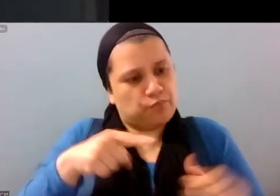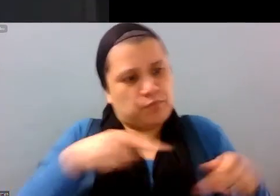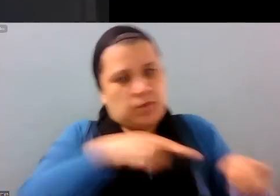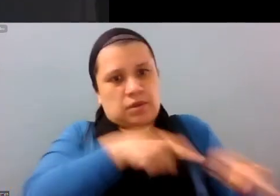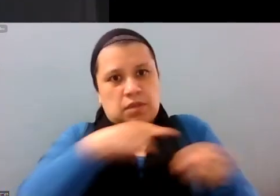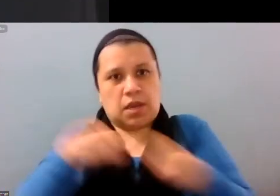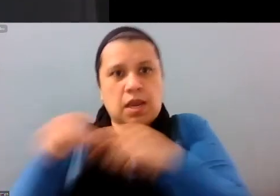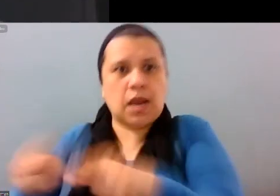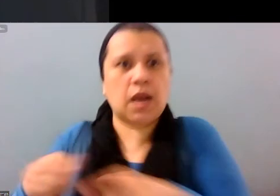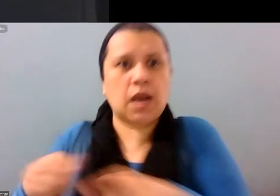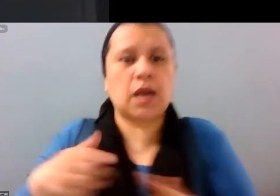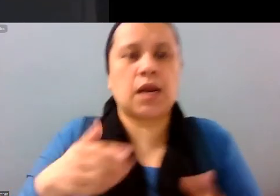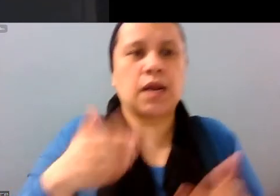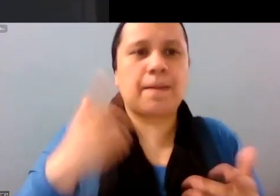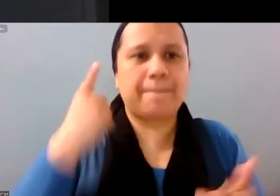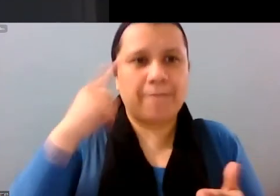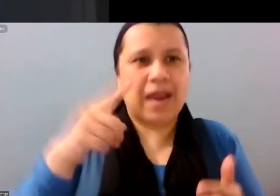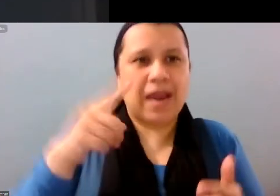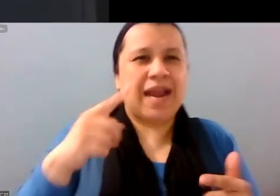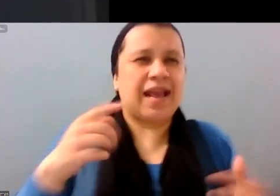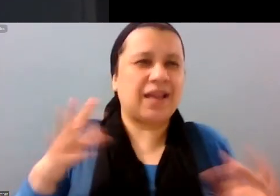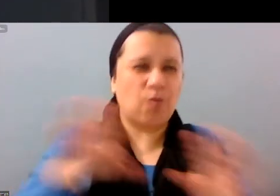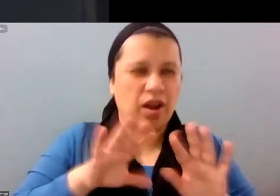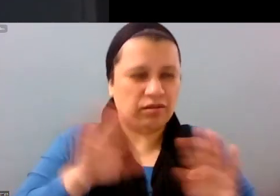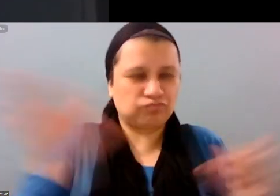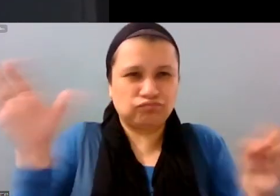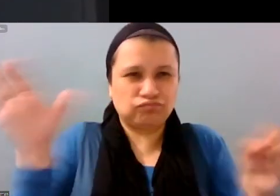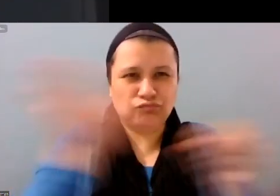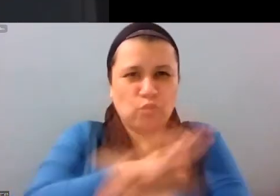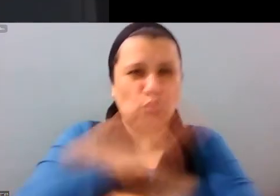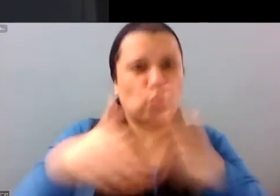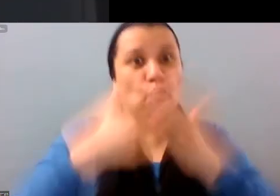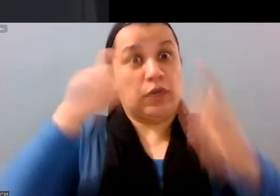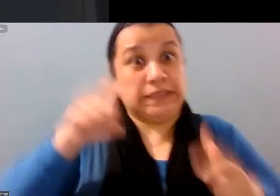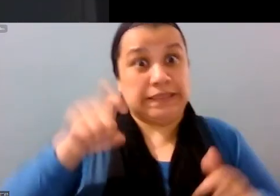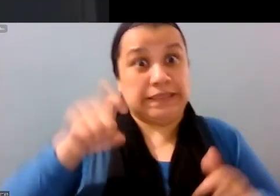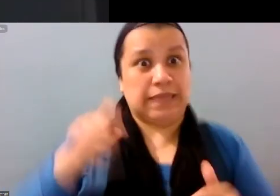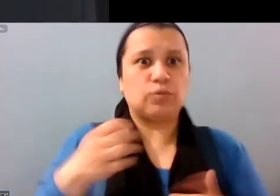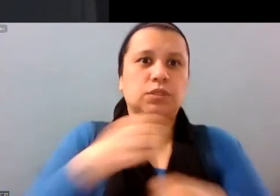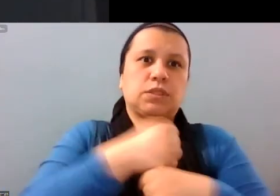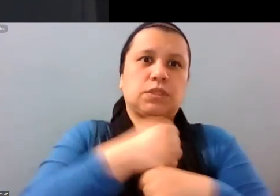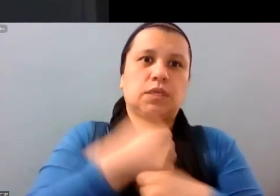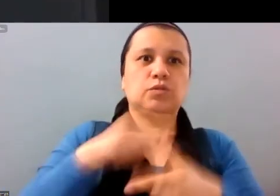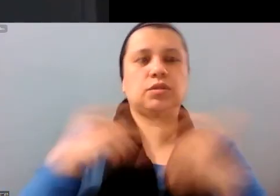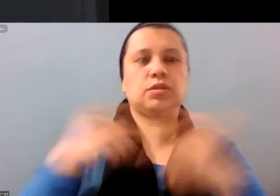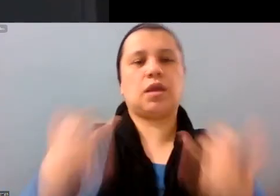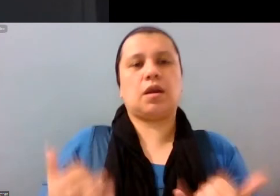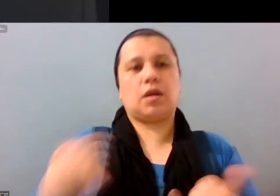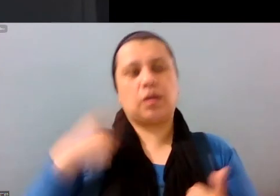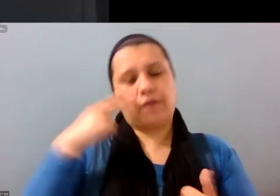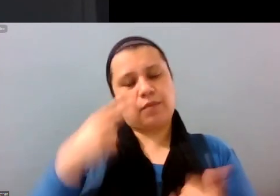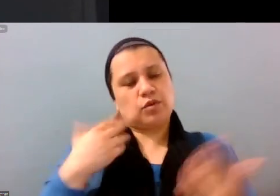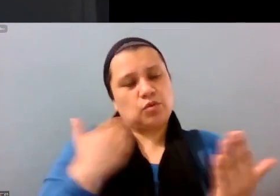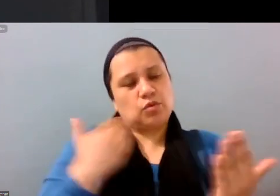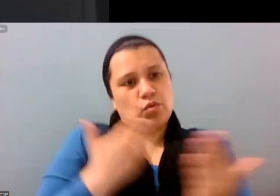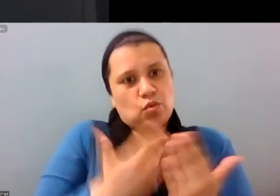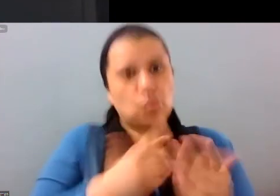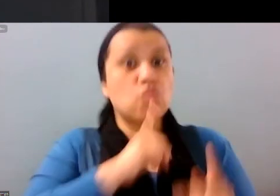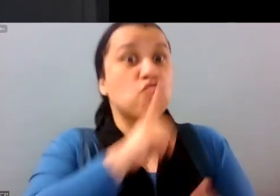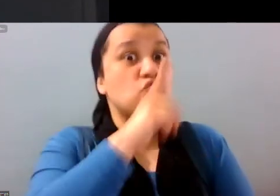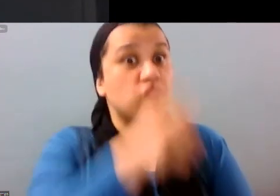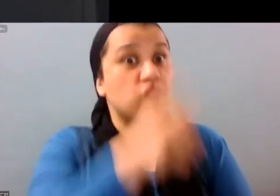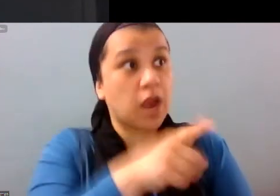abrazar y cobijar todo lo que tenemos que hacer hemos tenido la oportunidad de conocer mucho más de cerca las realidades de los estudiantes de